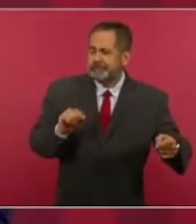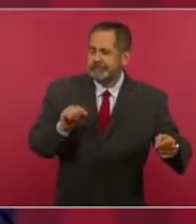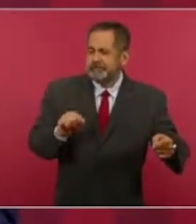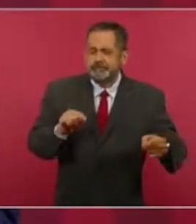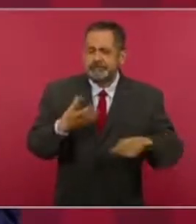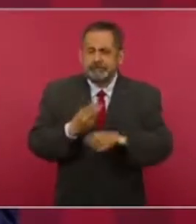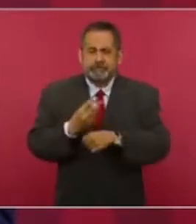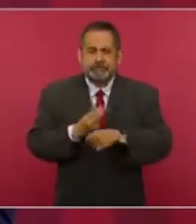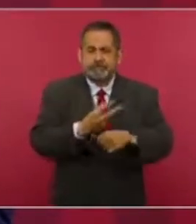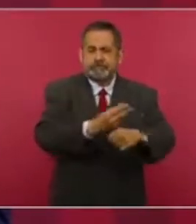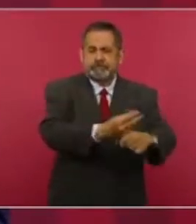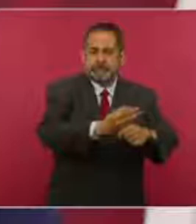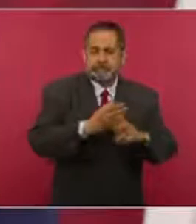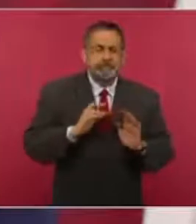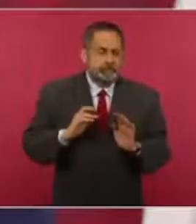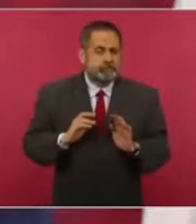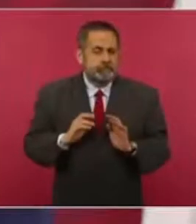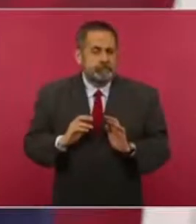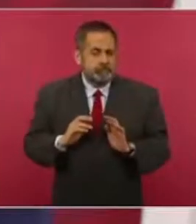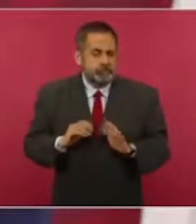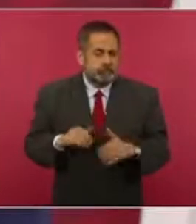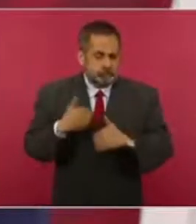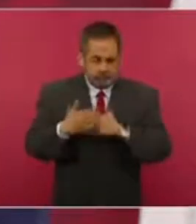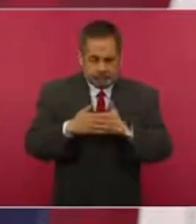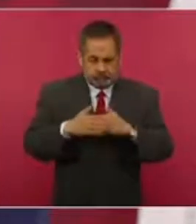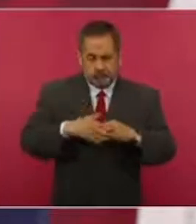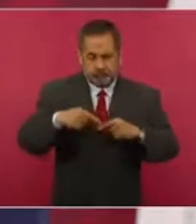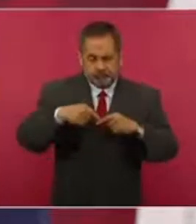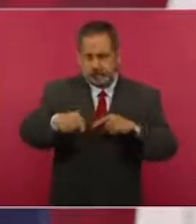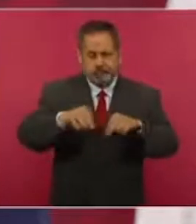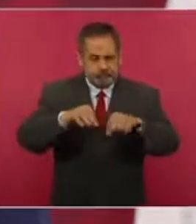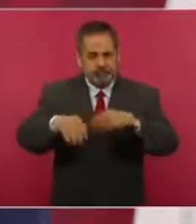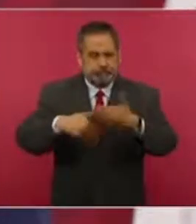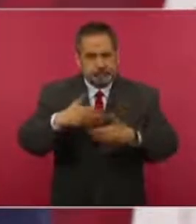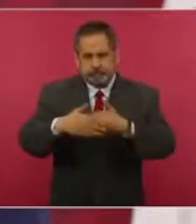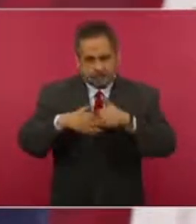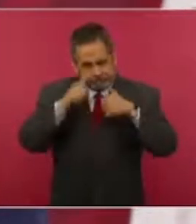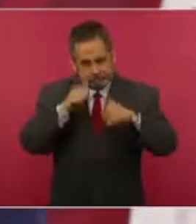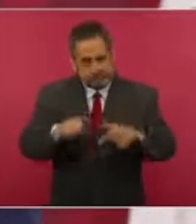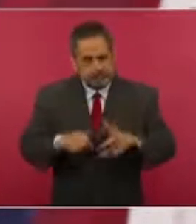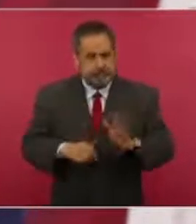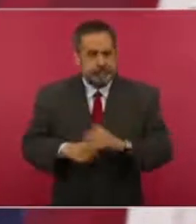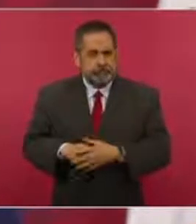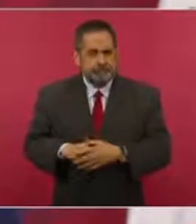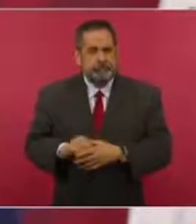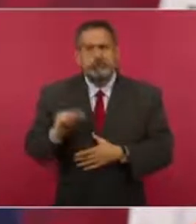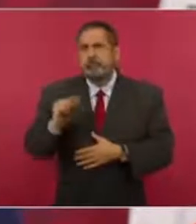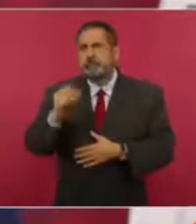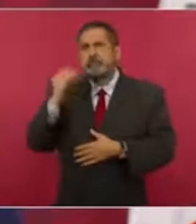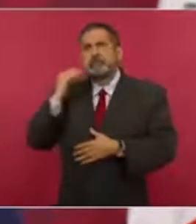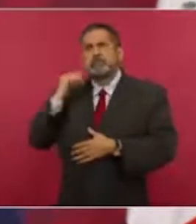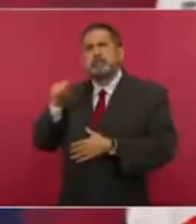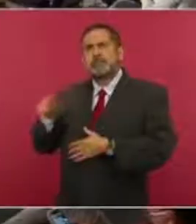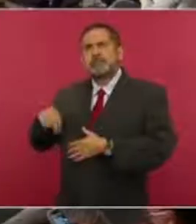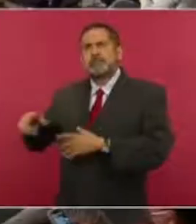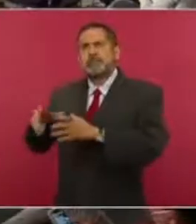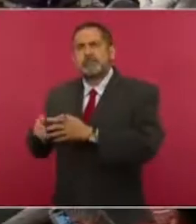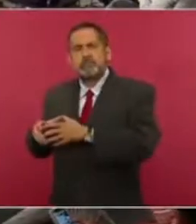Y ya van a trabajar sobre eso. Estuvieron allá